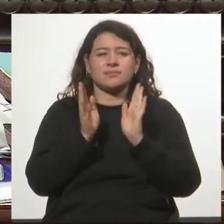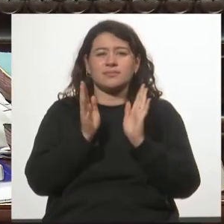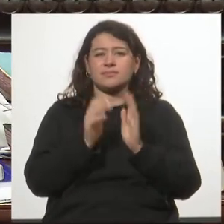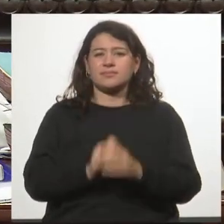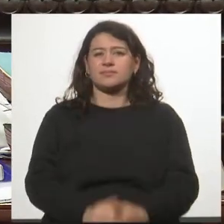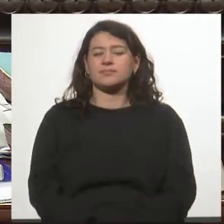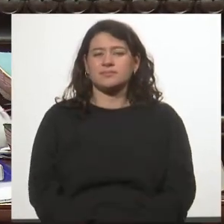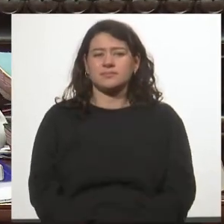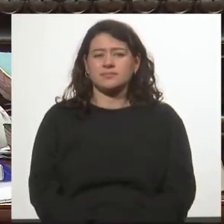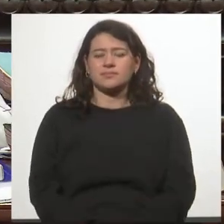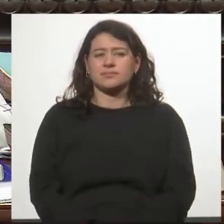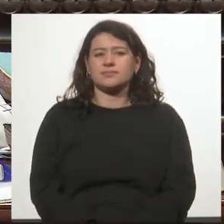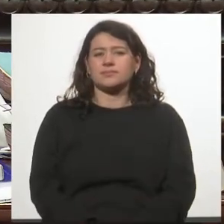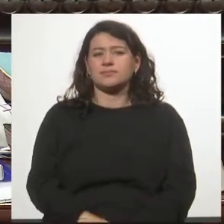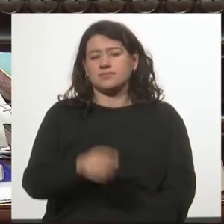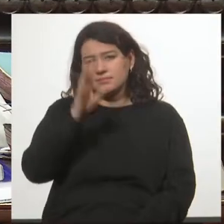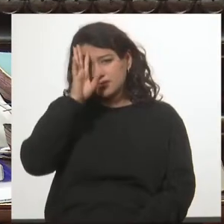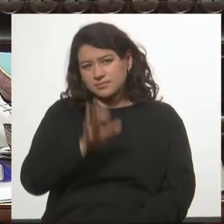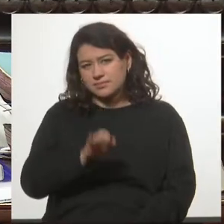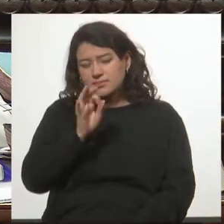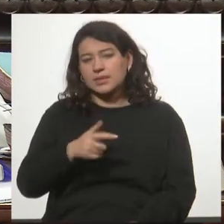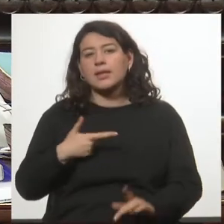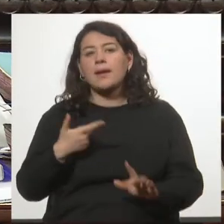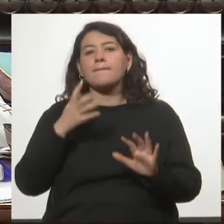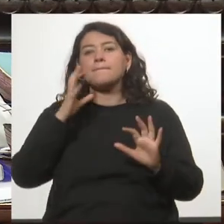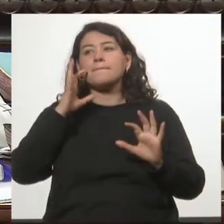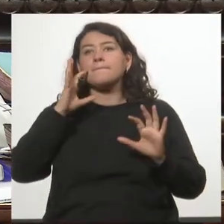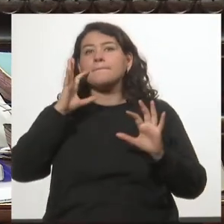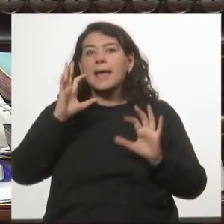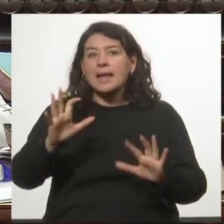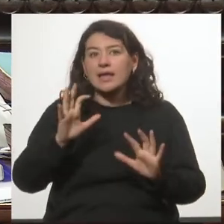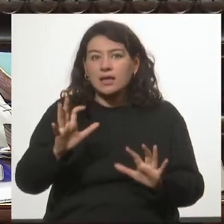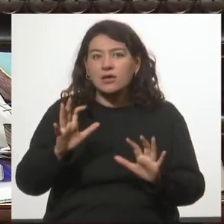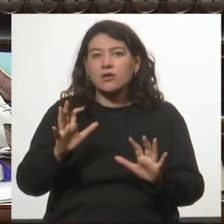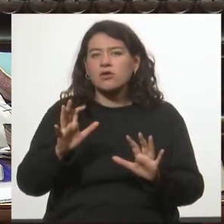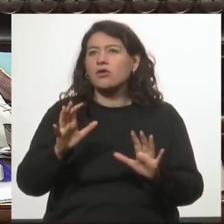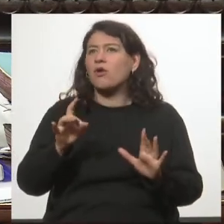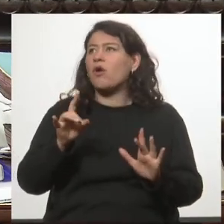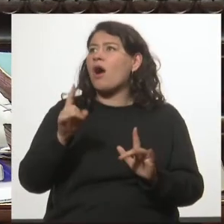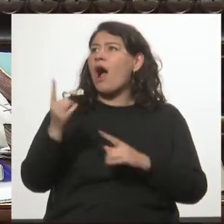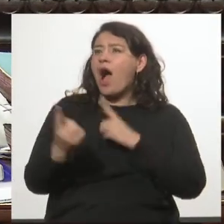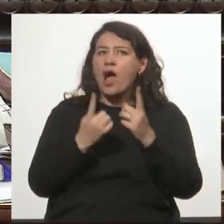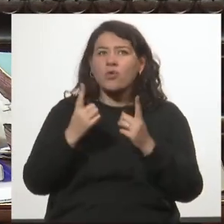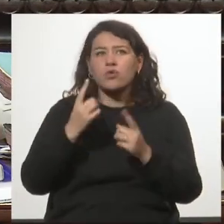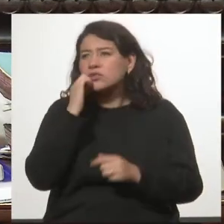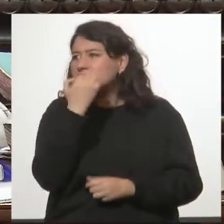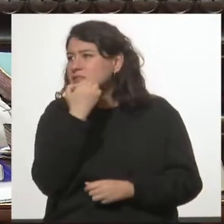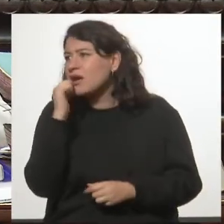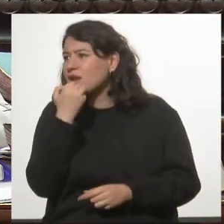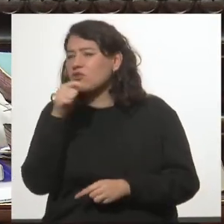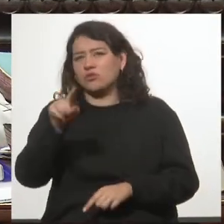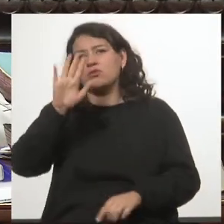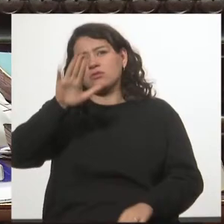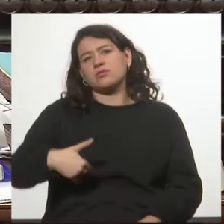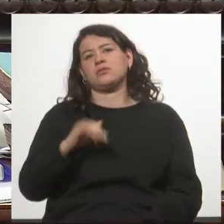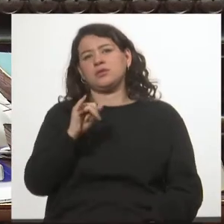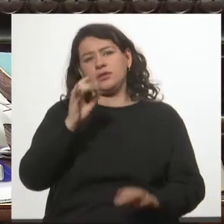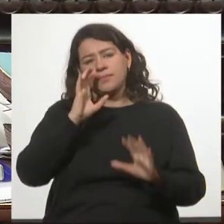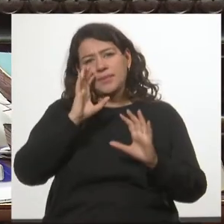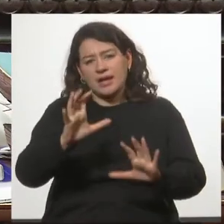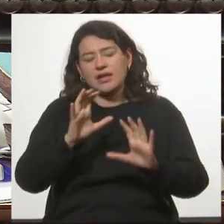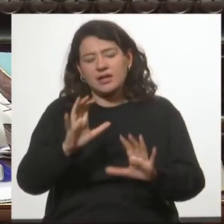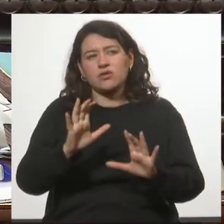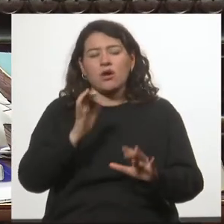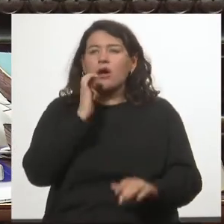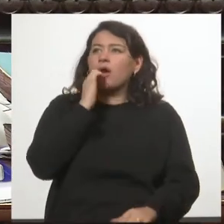el peligro sería que bastaría que se declarara secretas determinadas actuaciones como se hizo en este caso